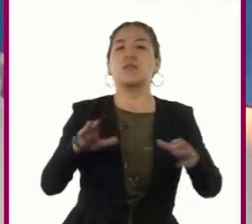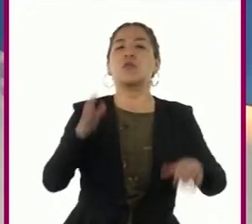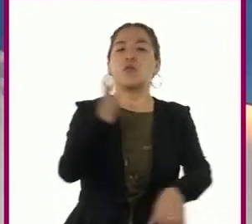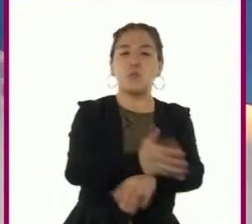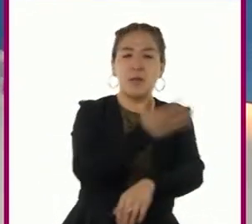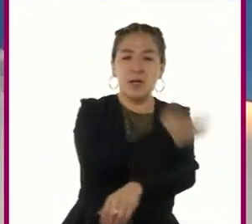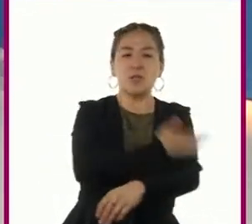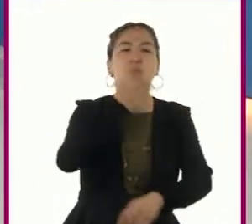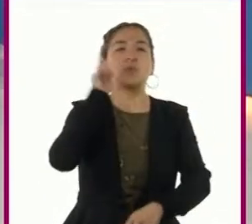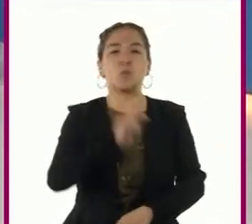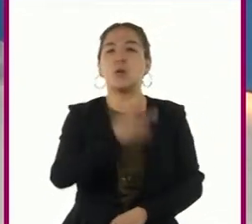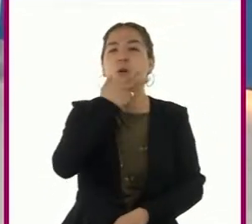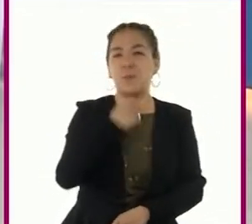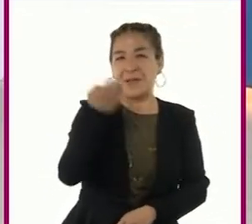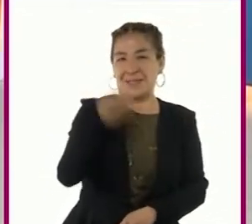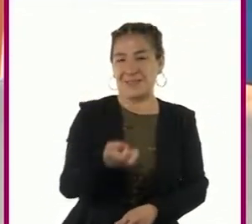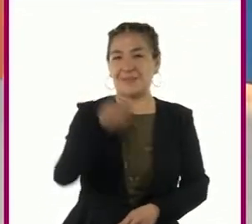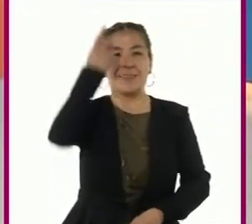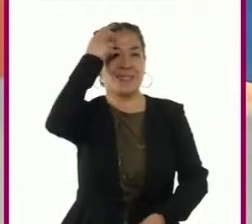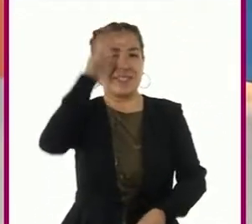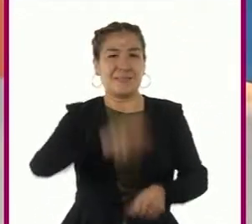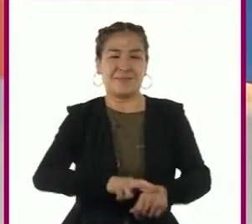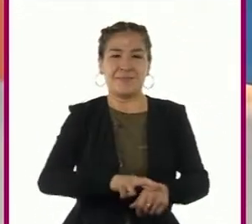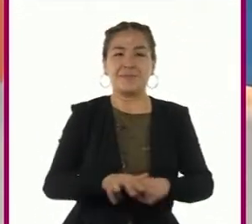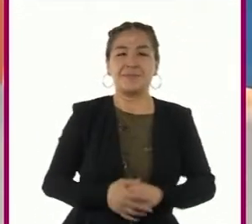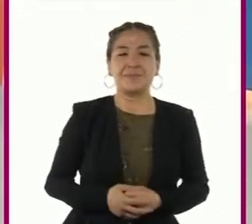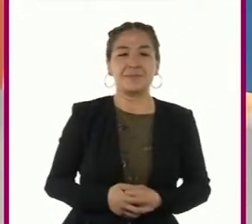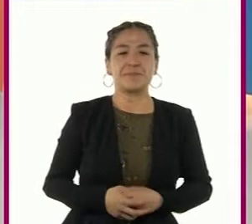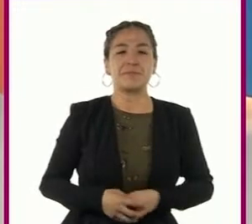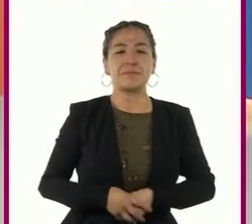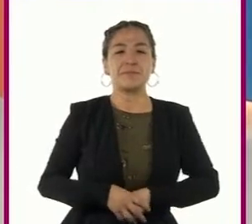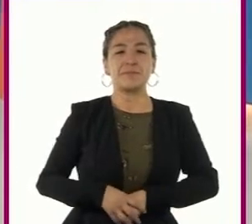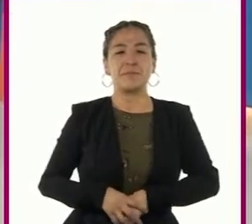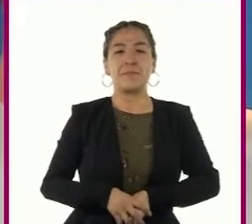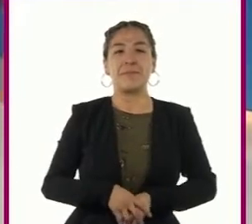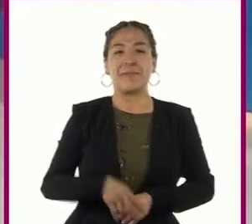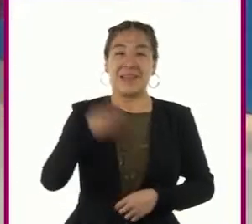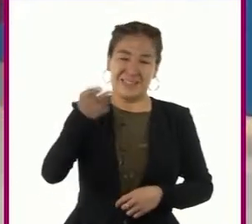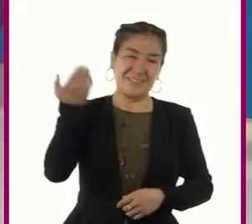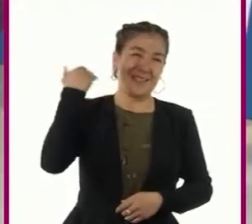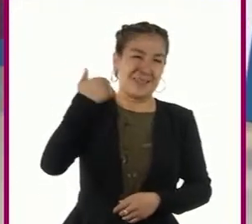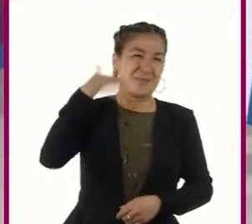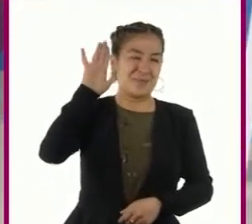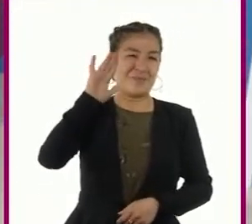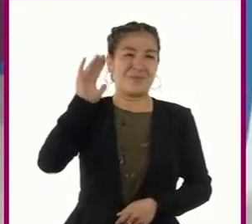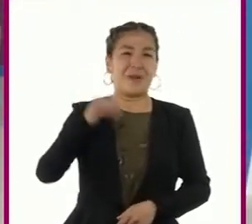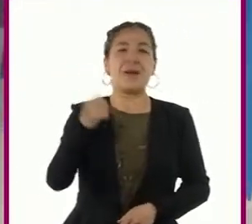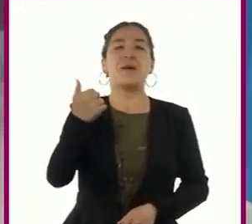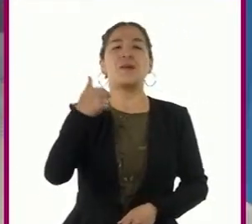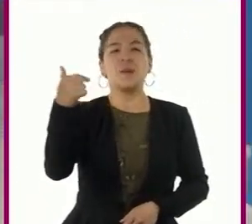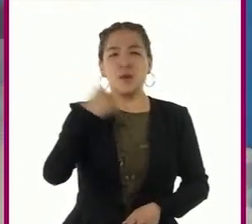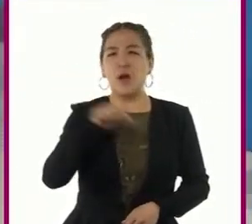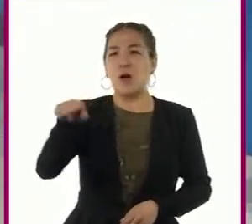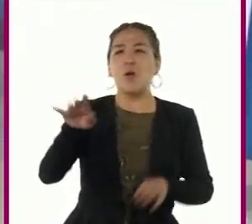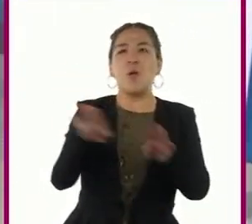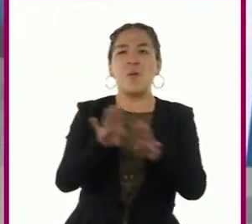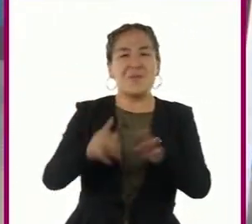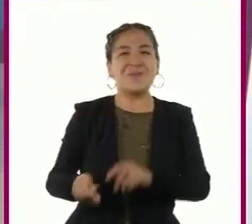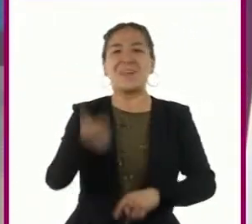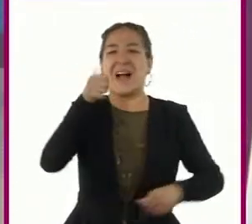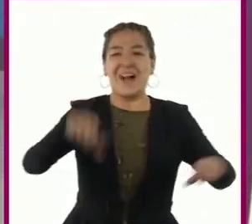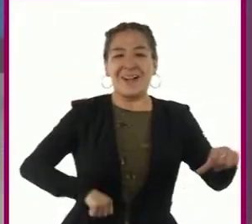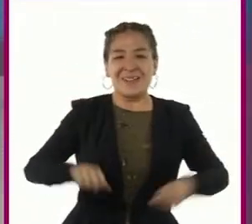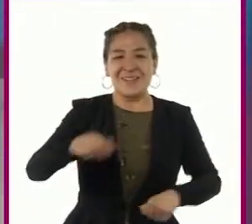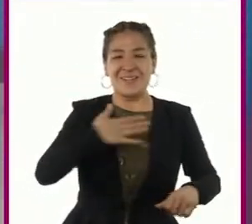compañeras y compañeros ante la dirección. En ese entonces, esta actividad nos hizo sentir como las